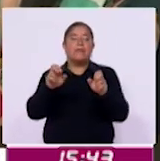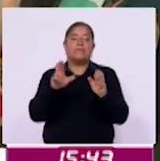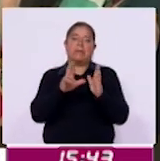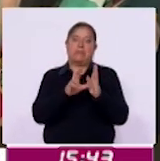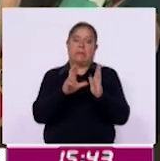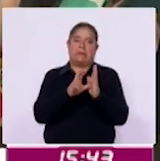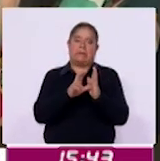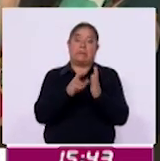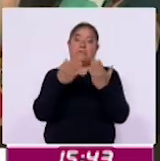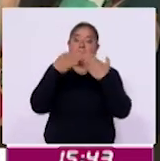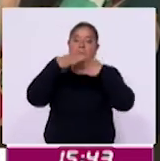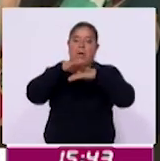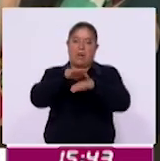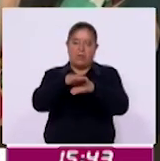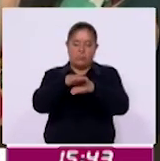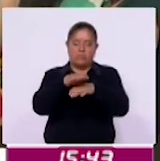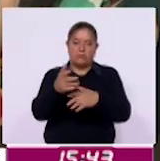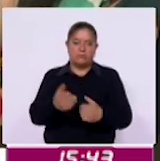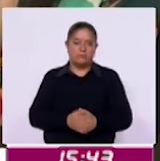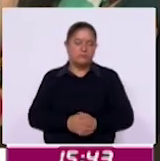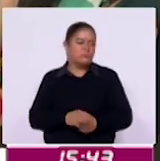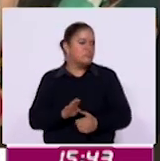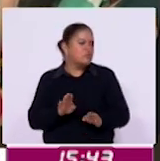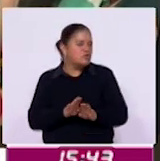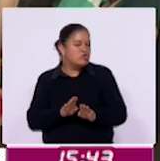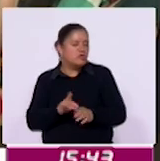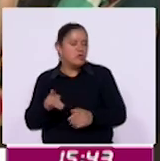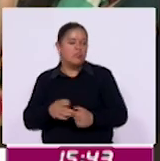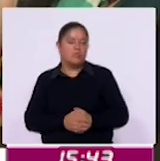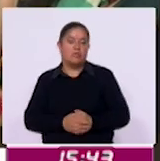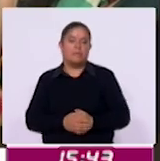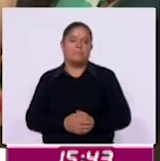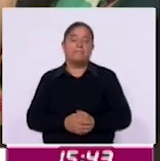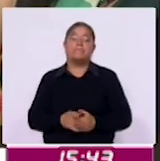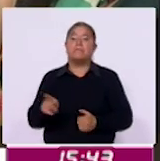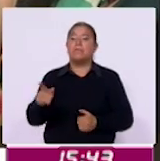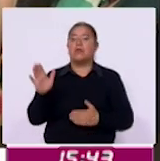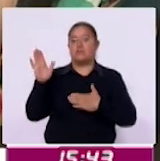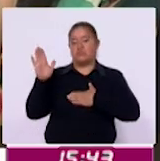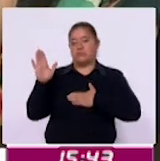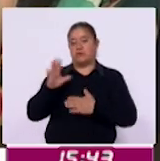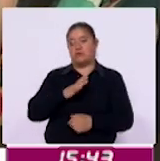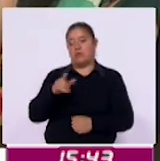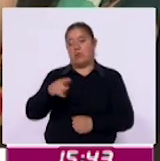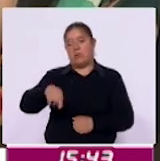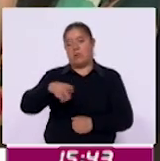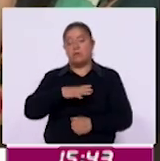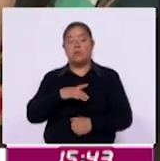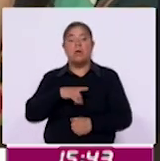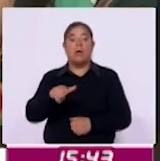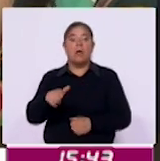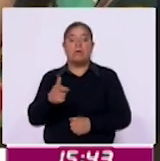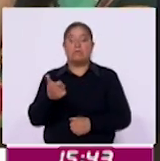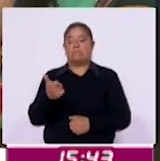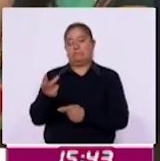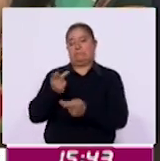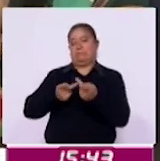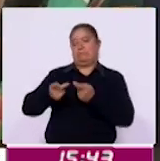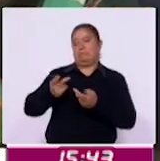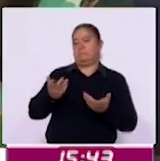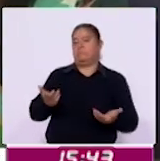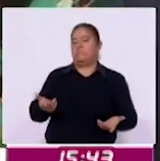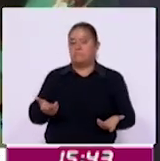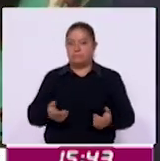manejarlas bien y sobre todo para no generar en lugar de ese compromiso que se genere una alta deuda? Es